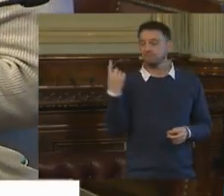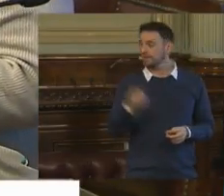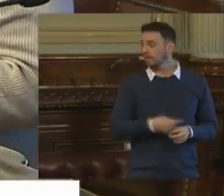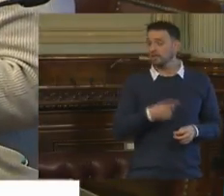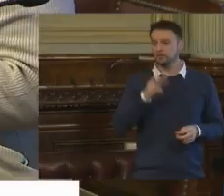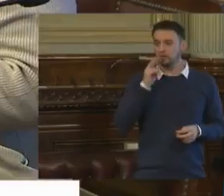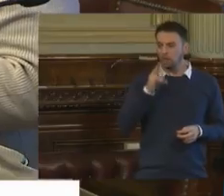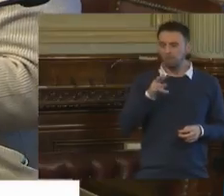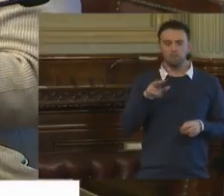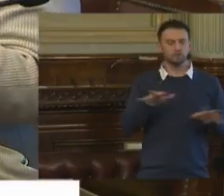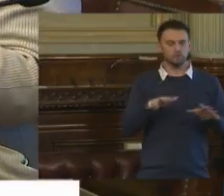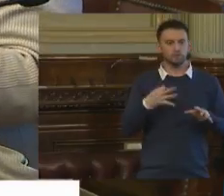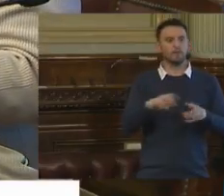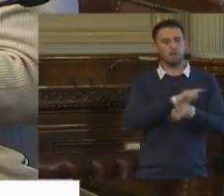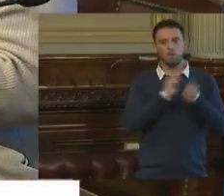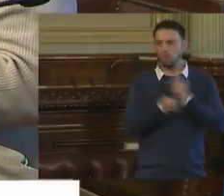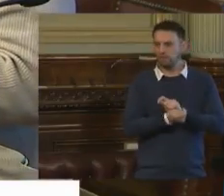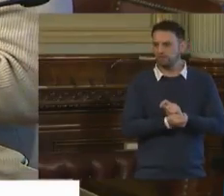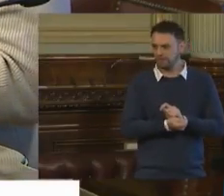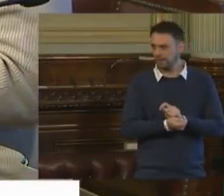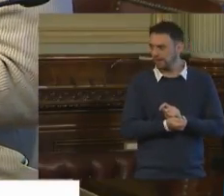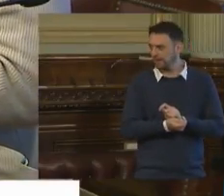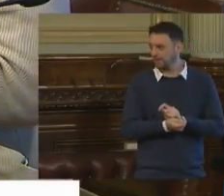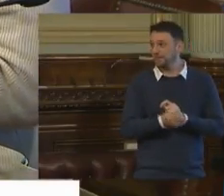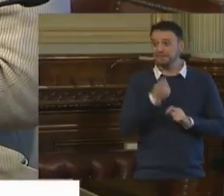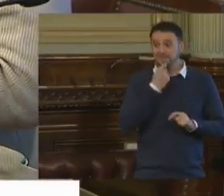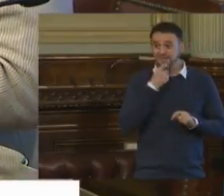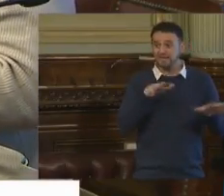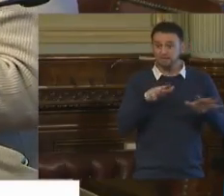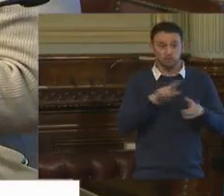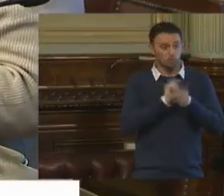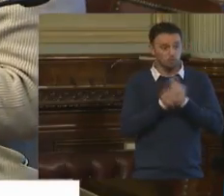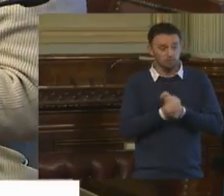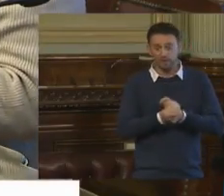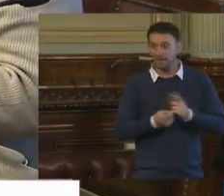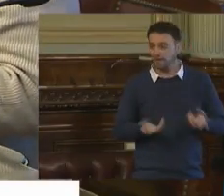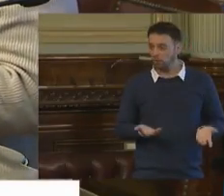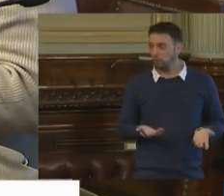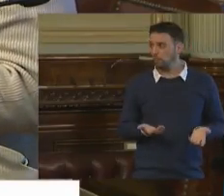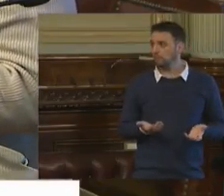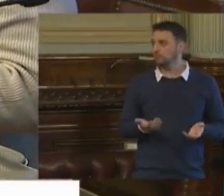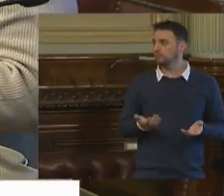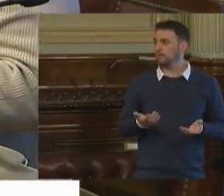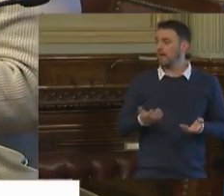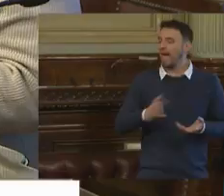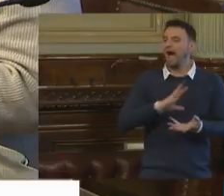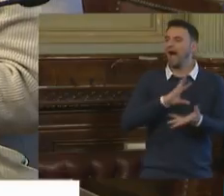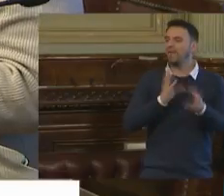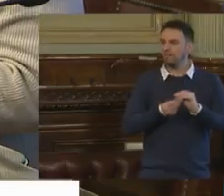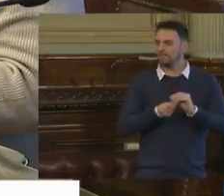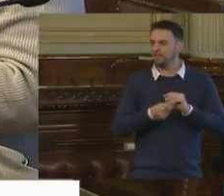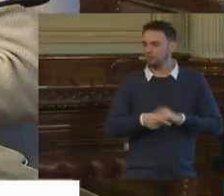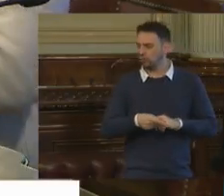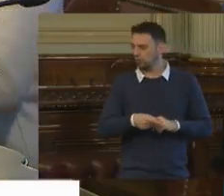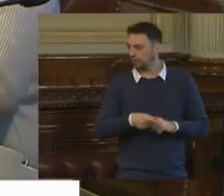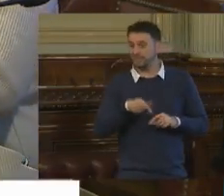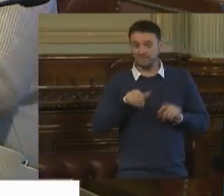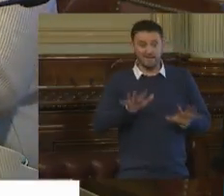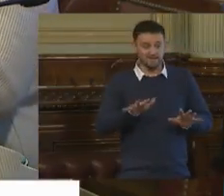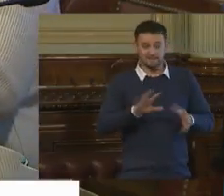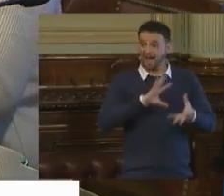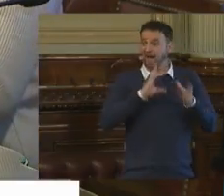encontramos con una realidad que tenemos que modificar y cuando ted esa realidad que tenemos que modificar las adaptaciones que hacemos son